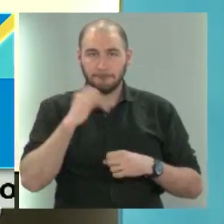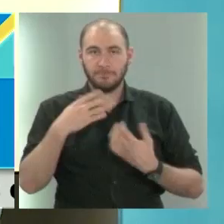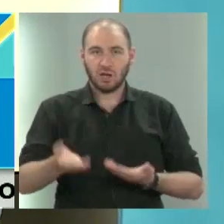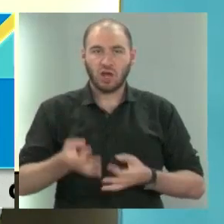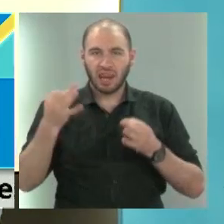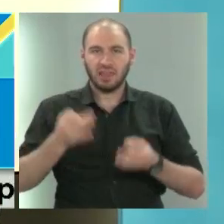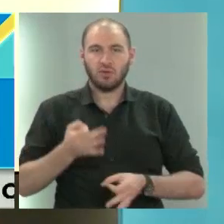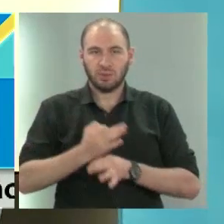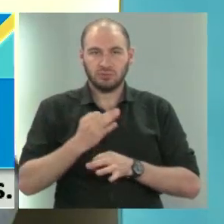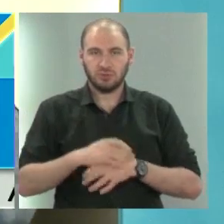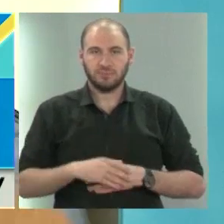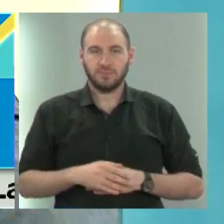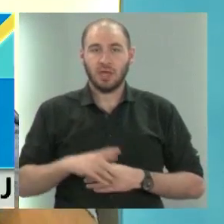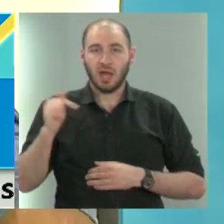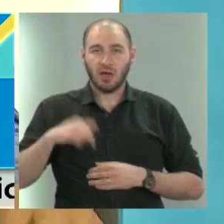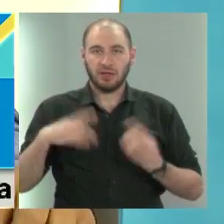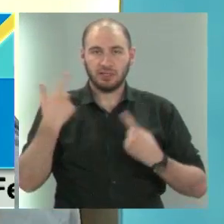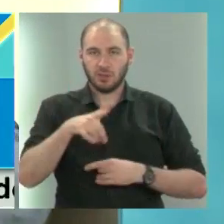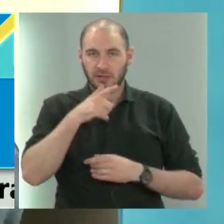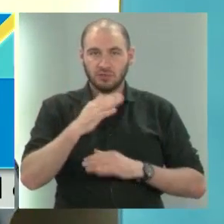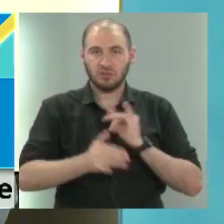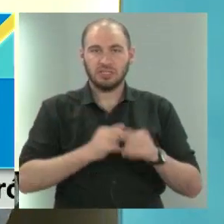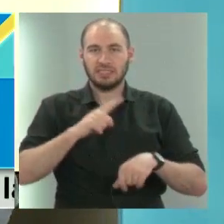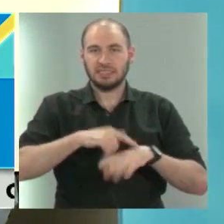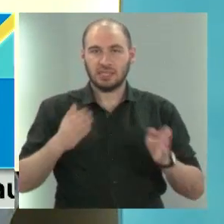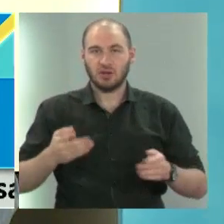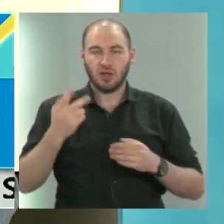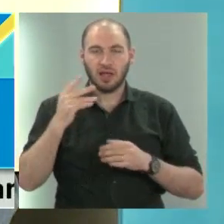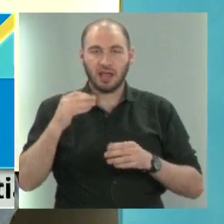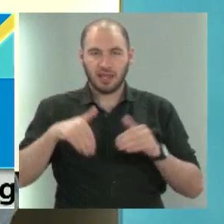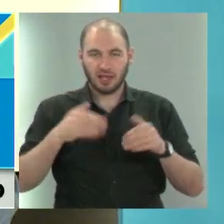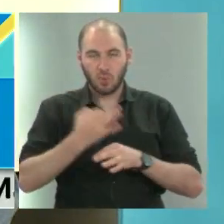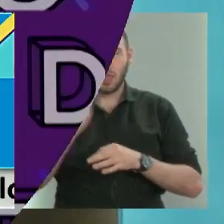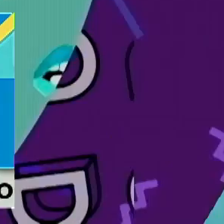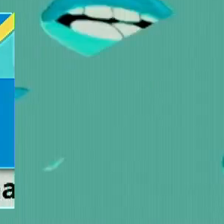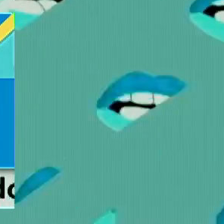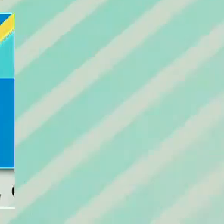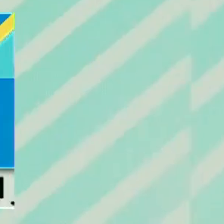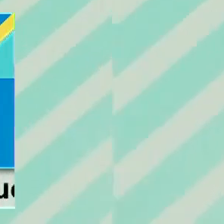la calidad educativa. Por eso, hoy en Distintos Parecidos, ciclo lectivo 2019.